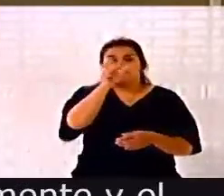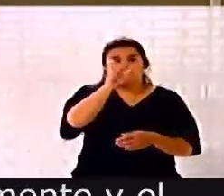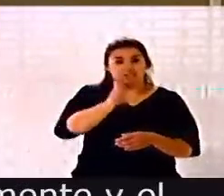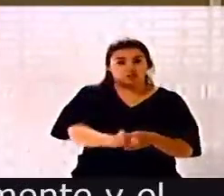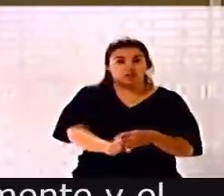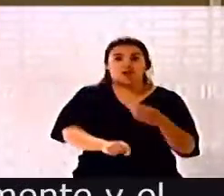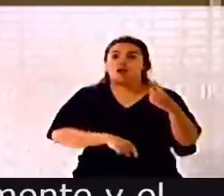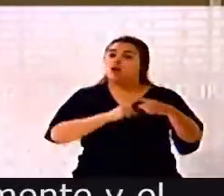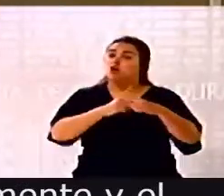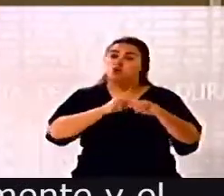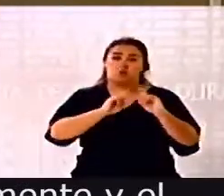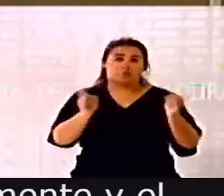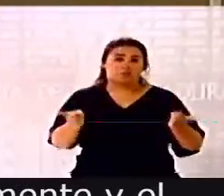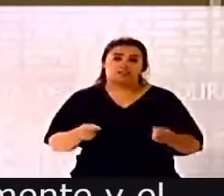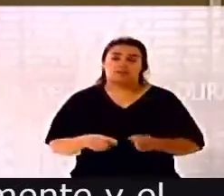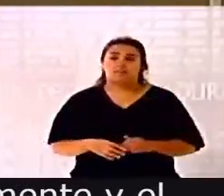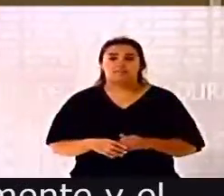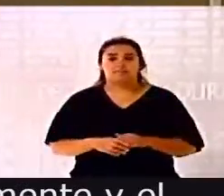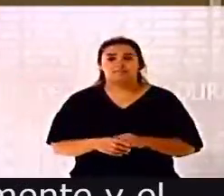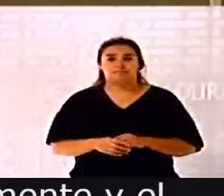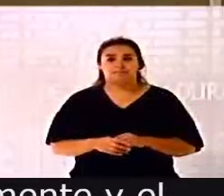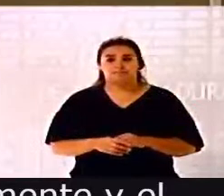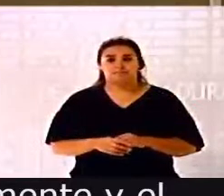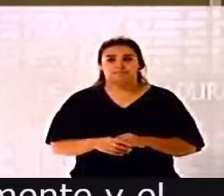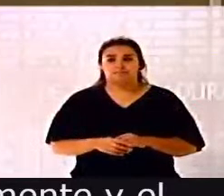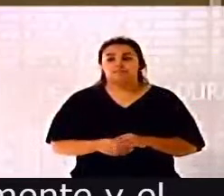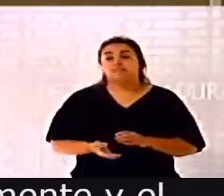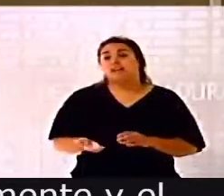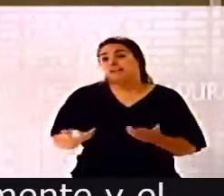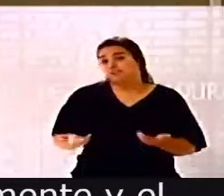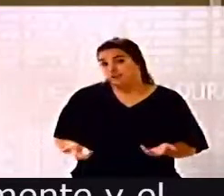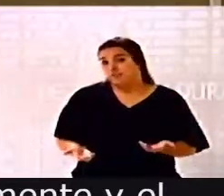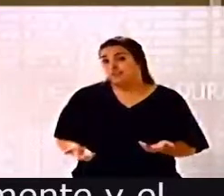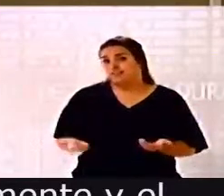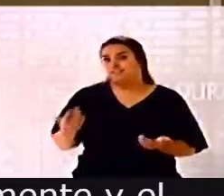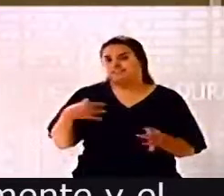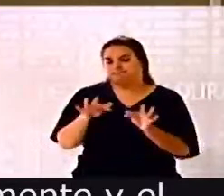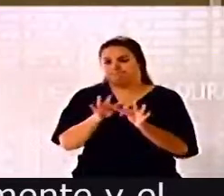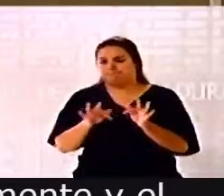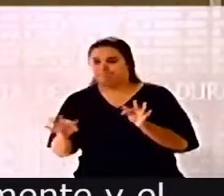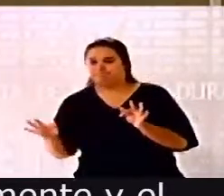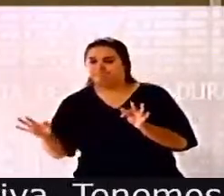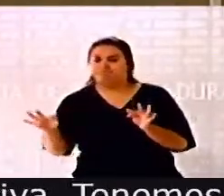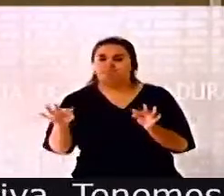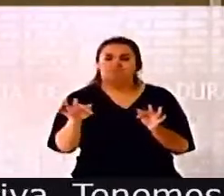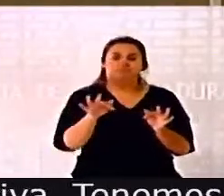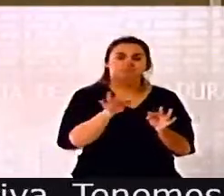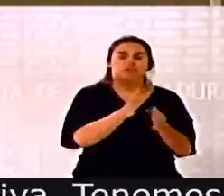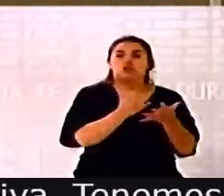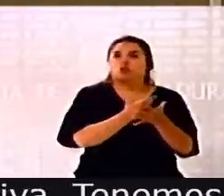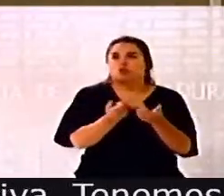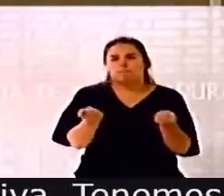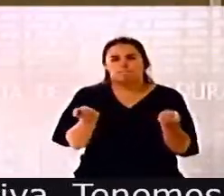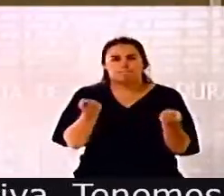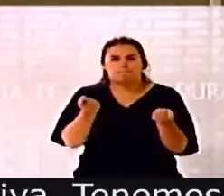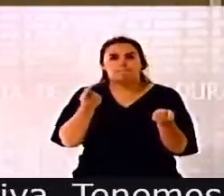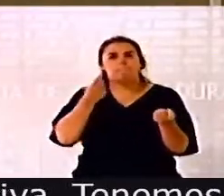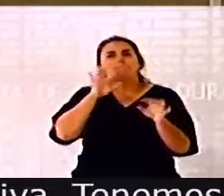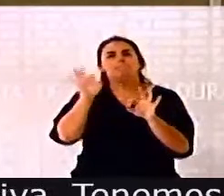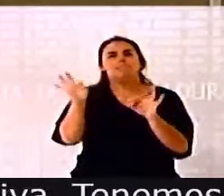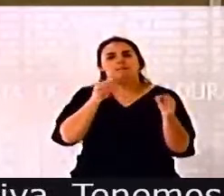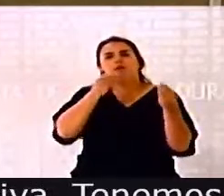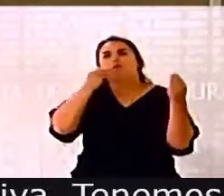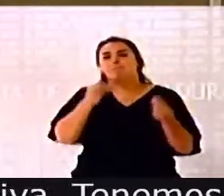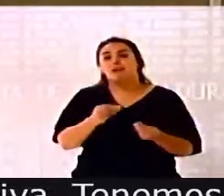que no es positiva. Ya tenemos, por lo tanto, todo el circuito asistencial preparado para Radar COVID y